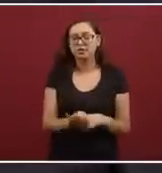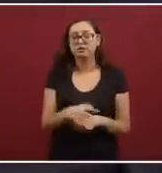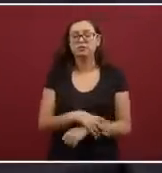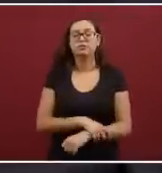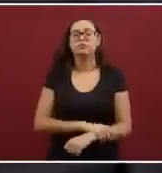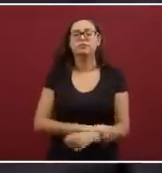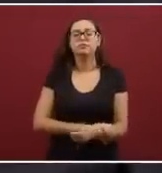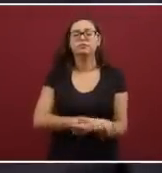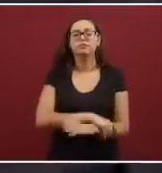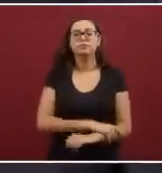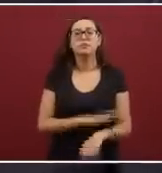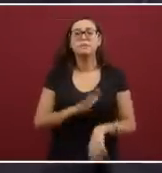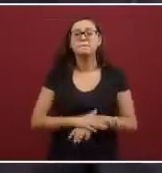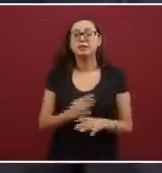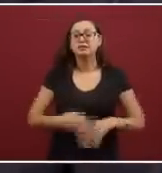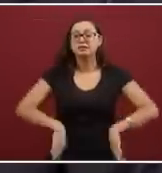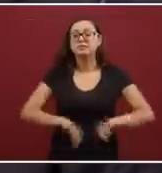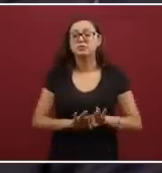general,